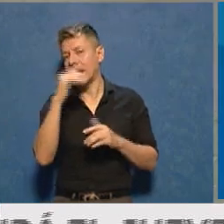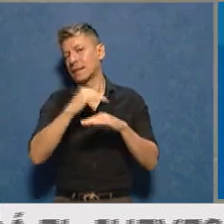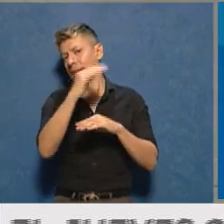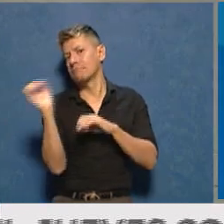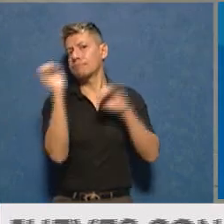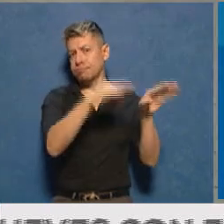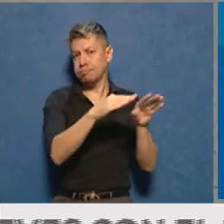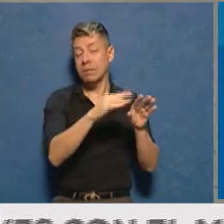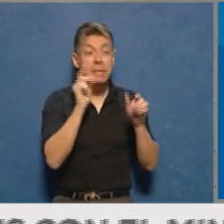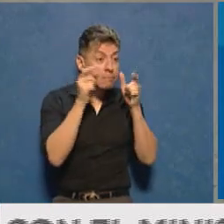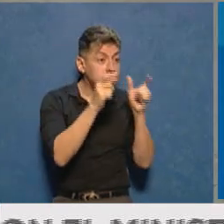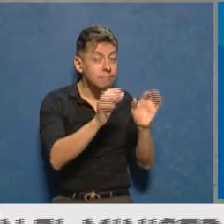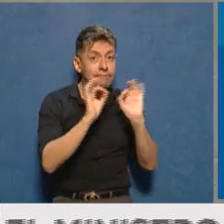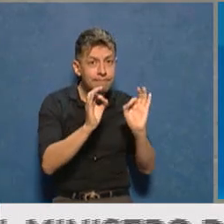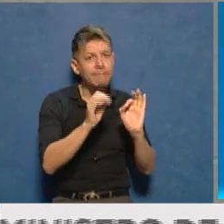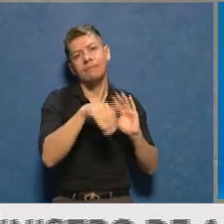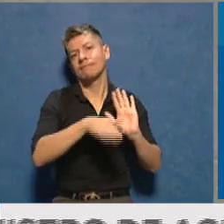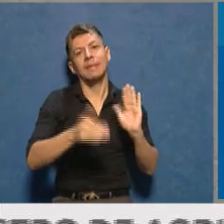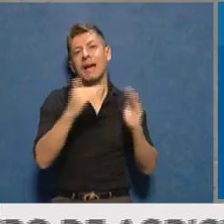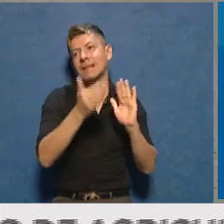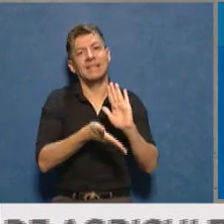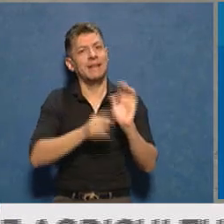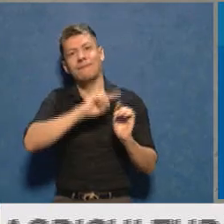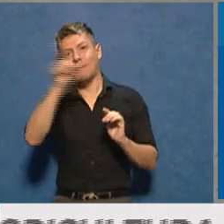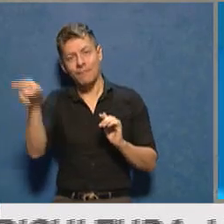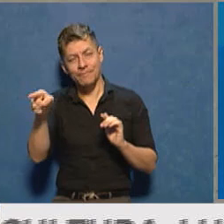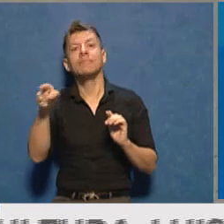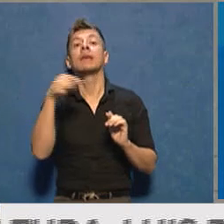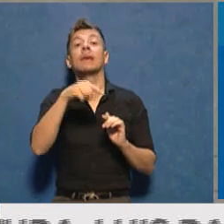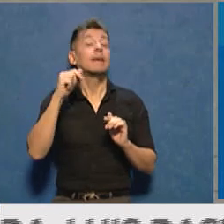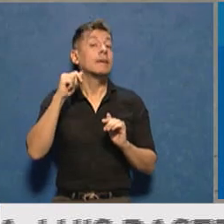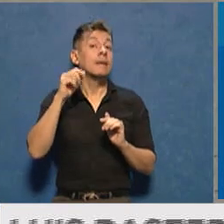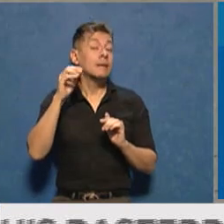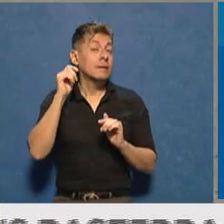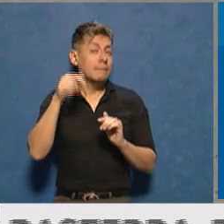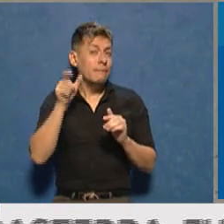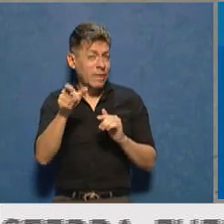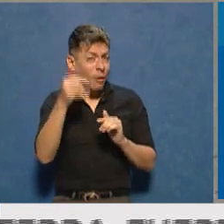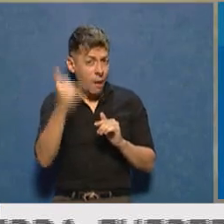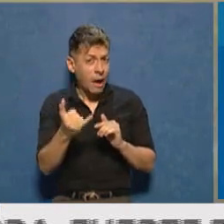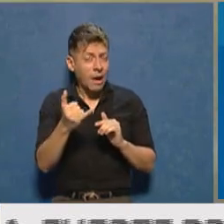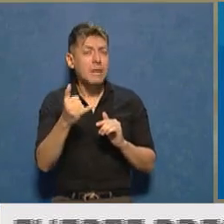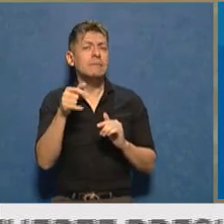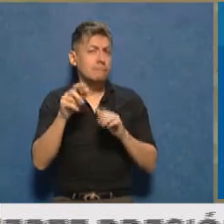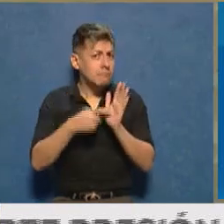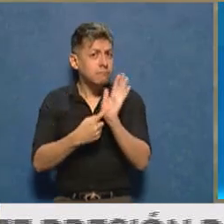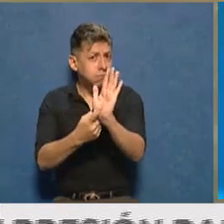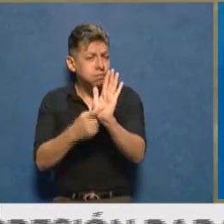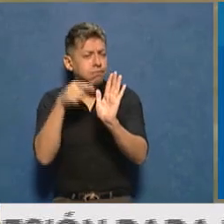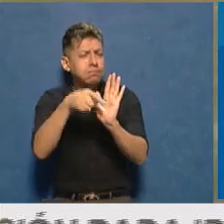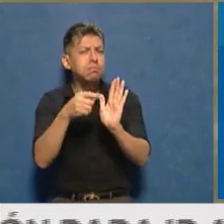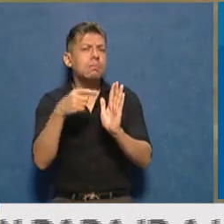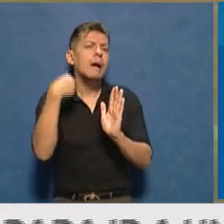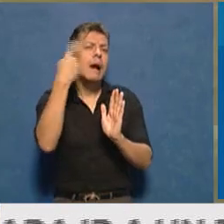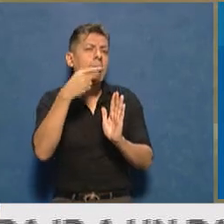le dio el alta a este hombre de 29 años. Decíamos, un video, Mario, que se difundió, en donde se lo ve